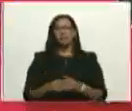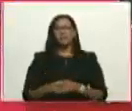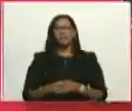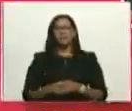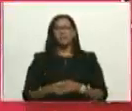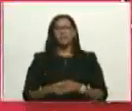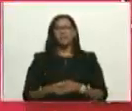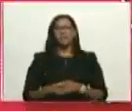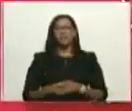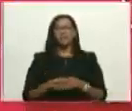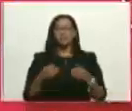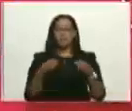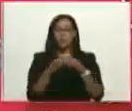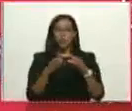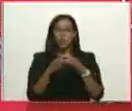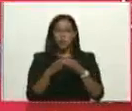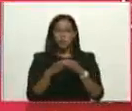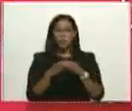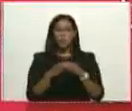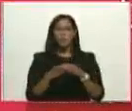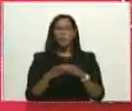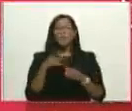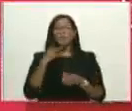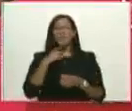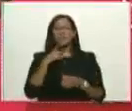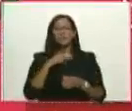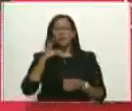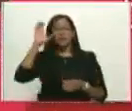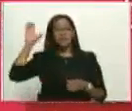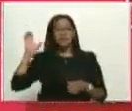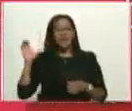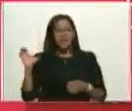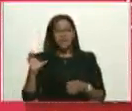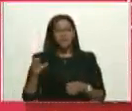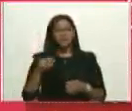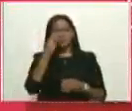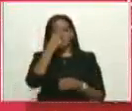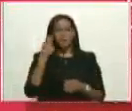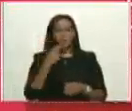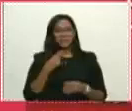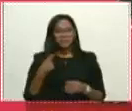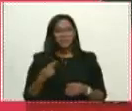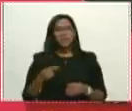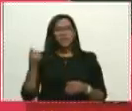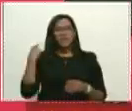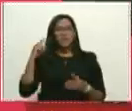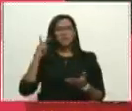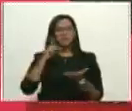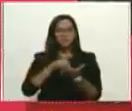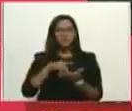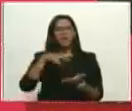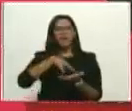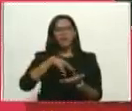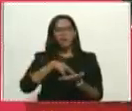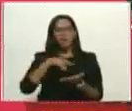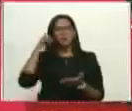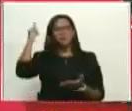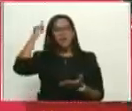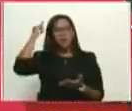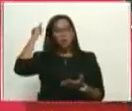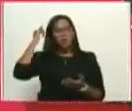los equipos políticos estadales y a los equipos de las ciudades principales. Ya estuvimos en Carabobo, estuvimos en Yaracuy,